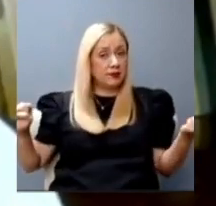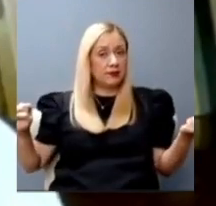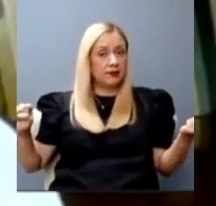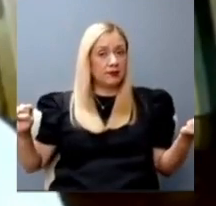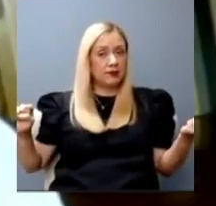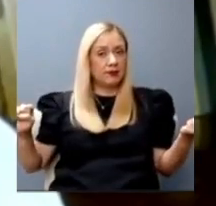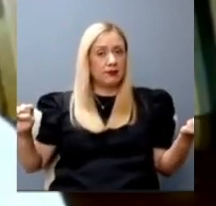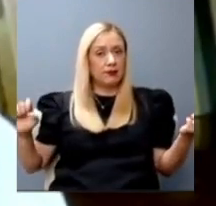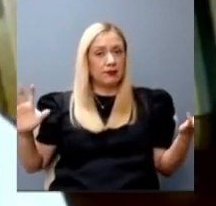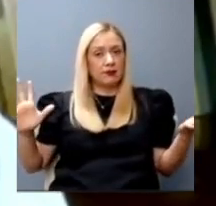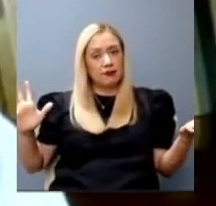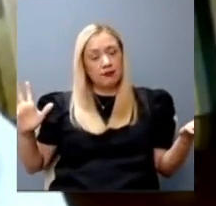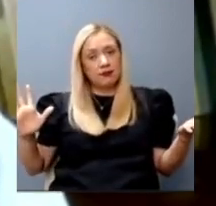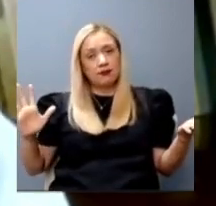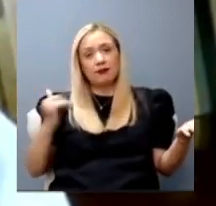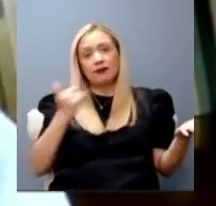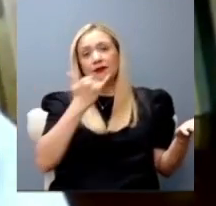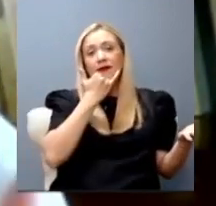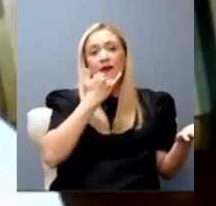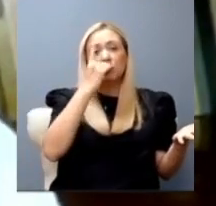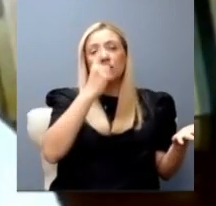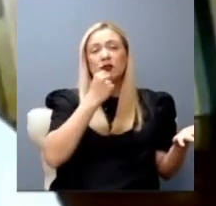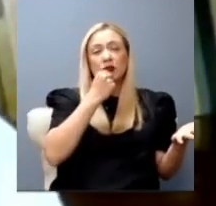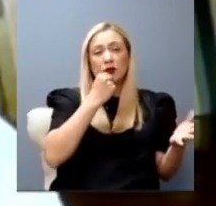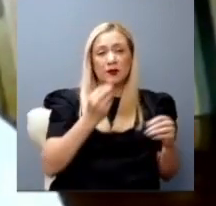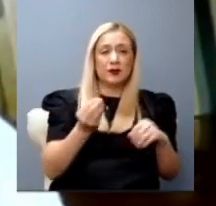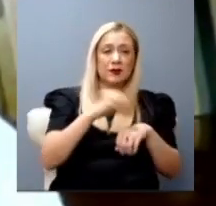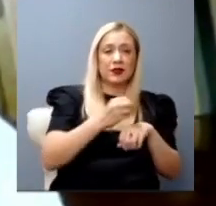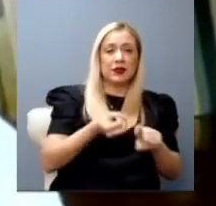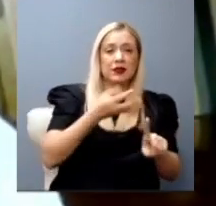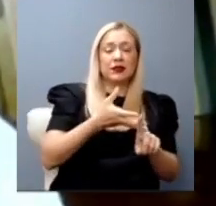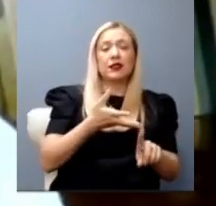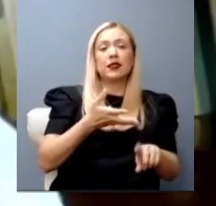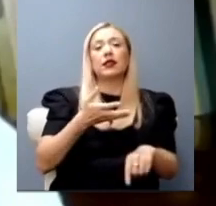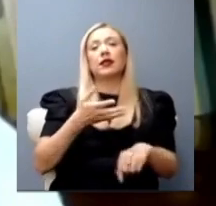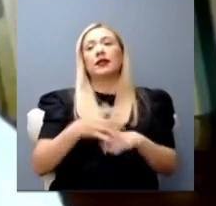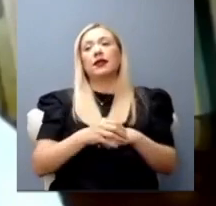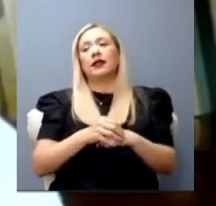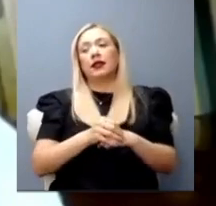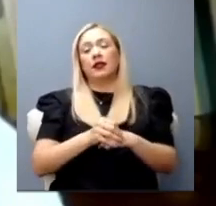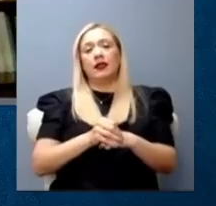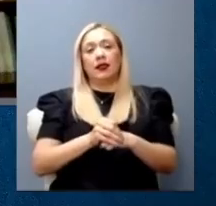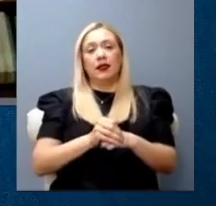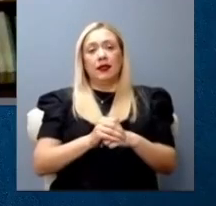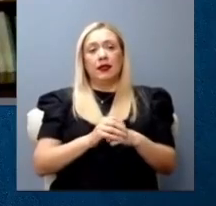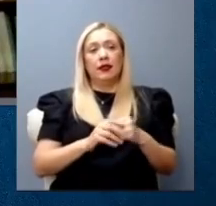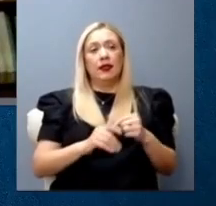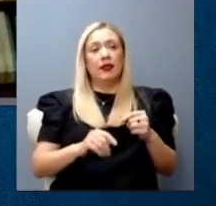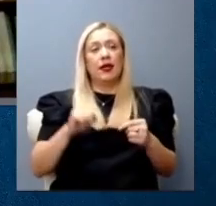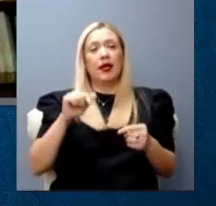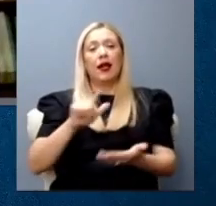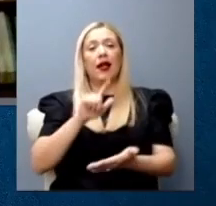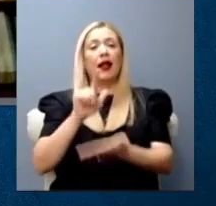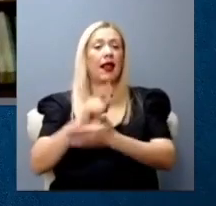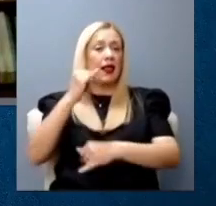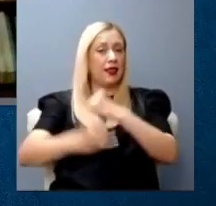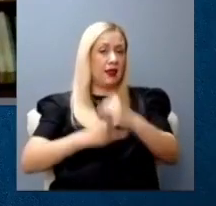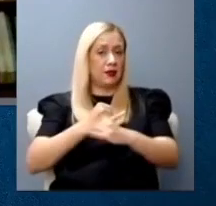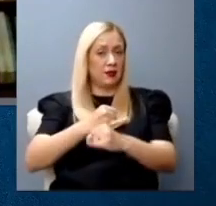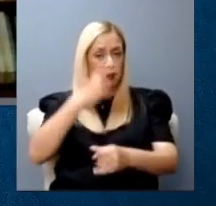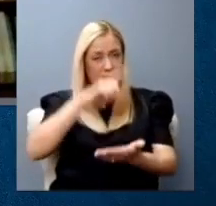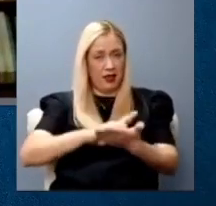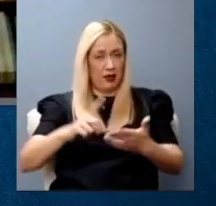minuto más, tú me dirás, Roberto, si tengo un minuto más, por lo que se refiere al derecho internacional de los derechos